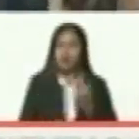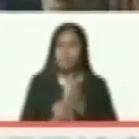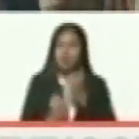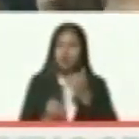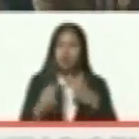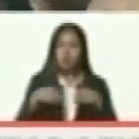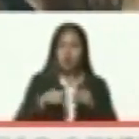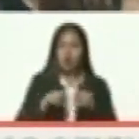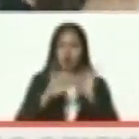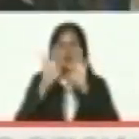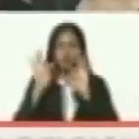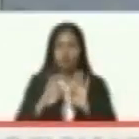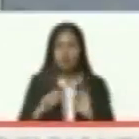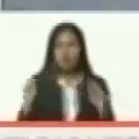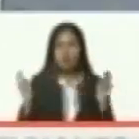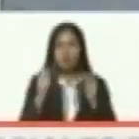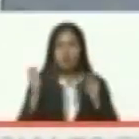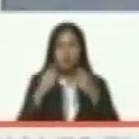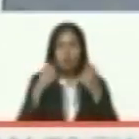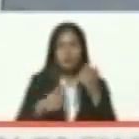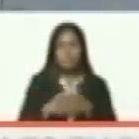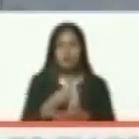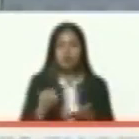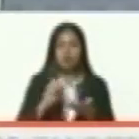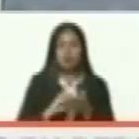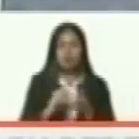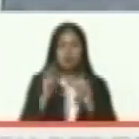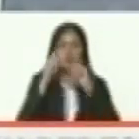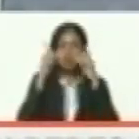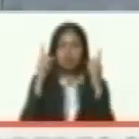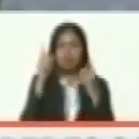reformatear, reimpulsar, reinventar,